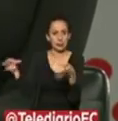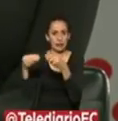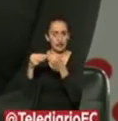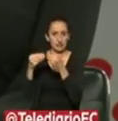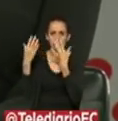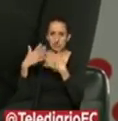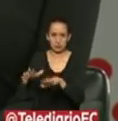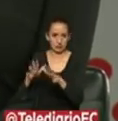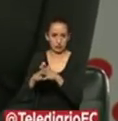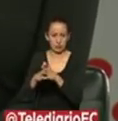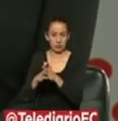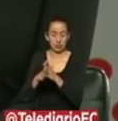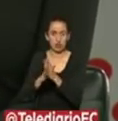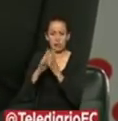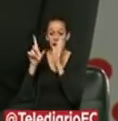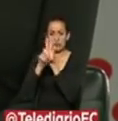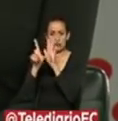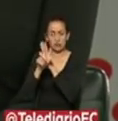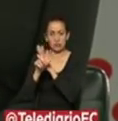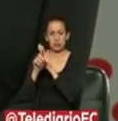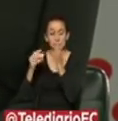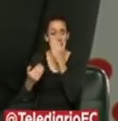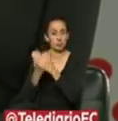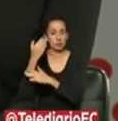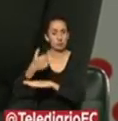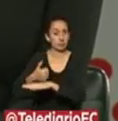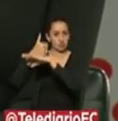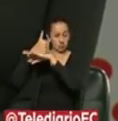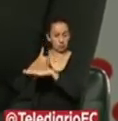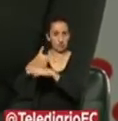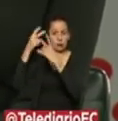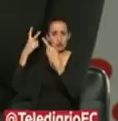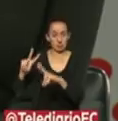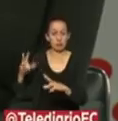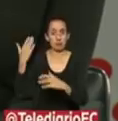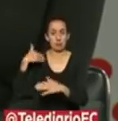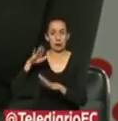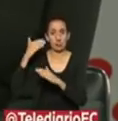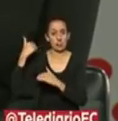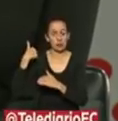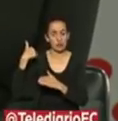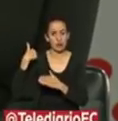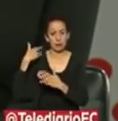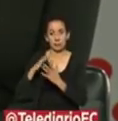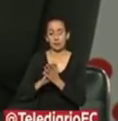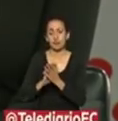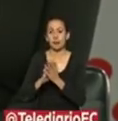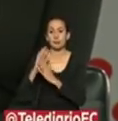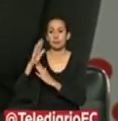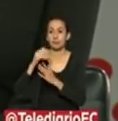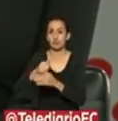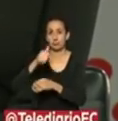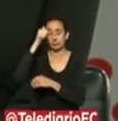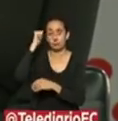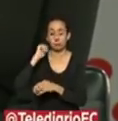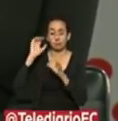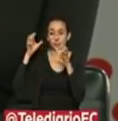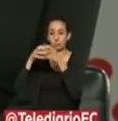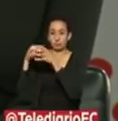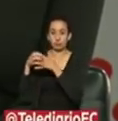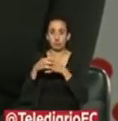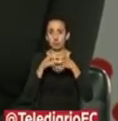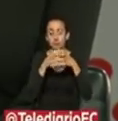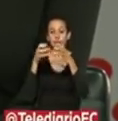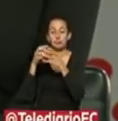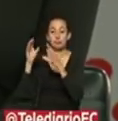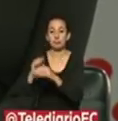para la conformación de las nuevas autoridades de la Asamblea y de estas nuevas comisiones? ¿Fue ayer en la elección de las comisiones una